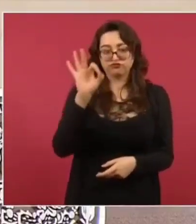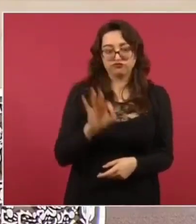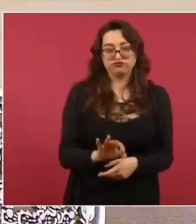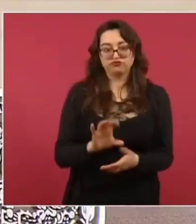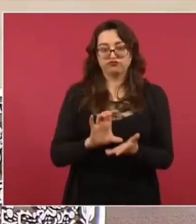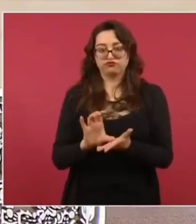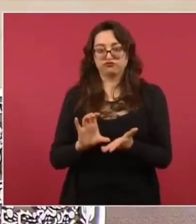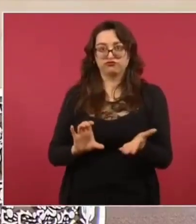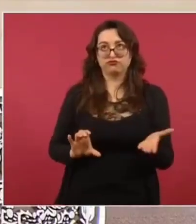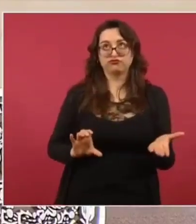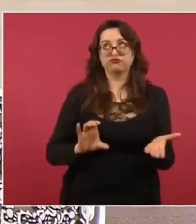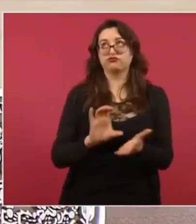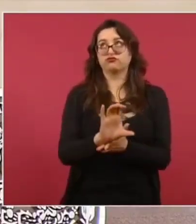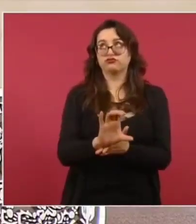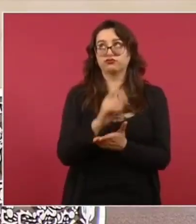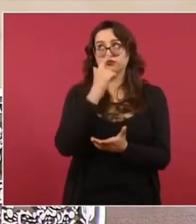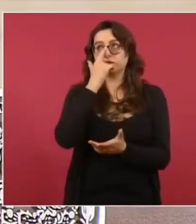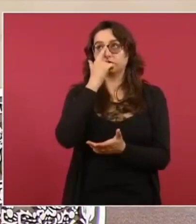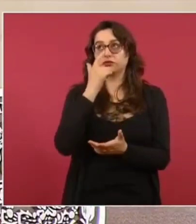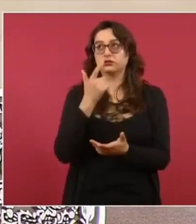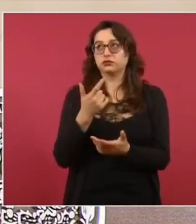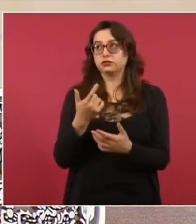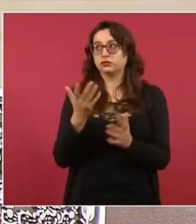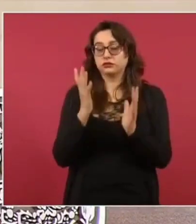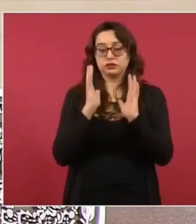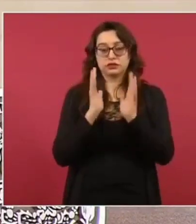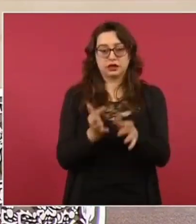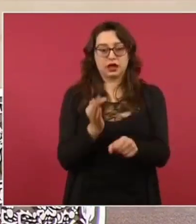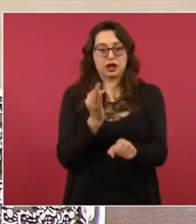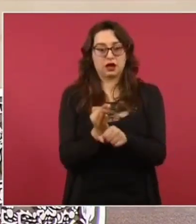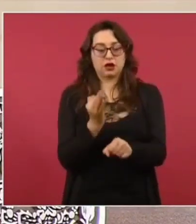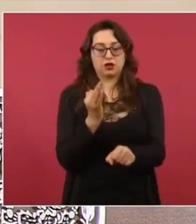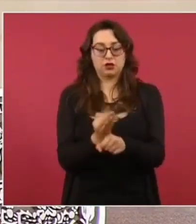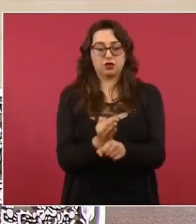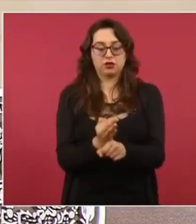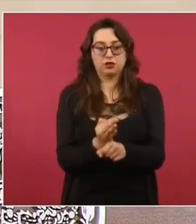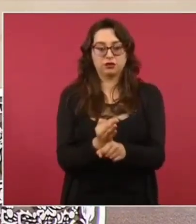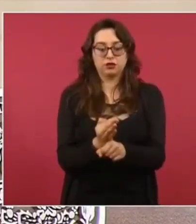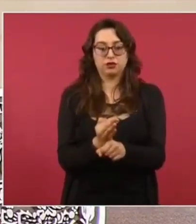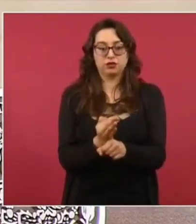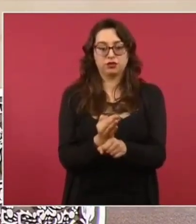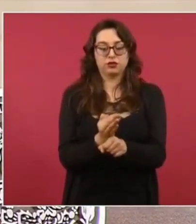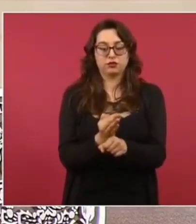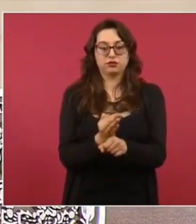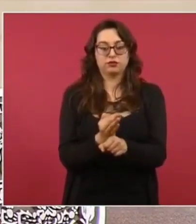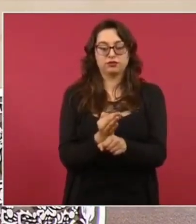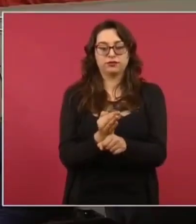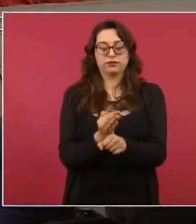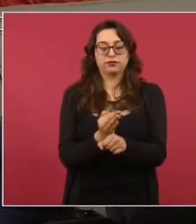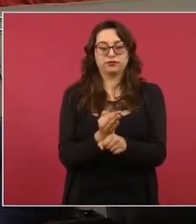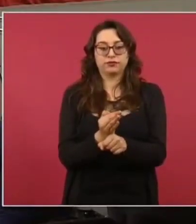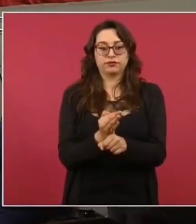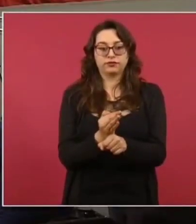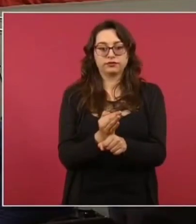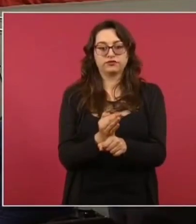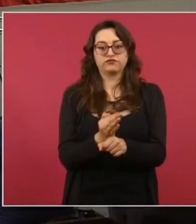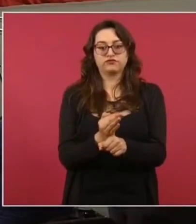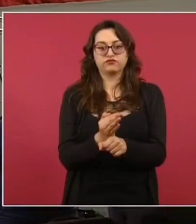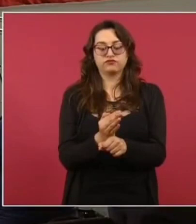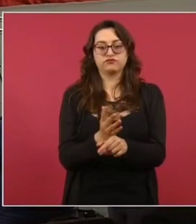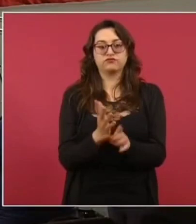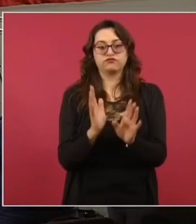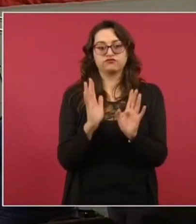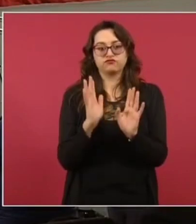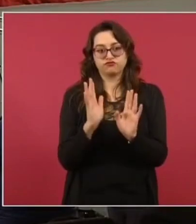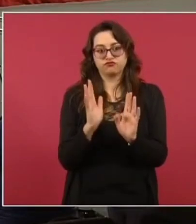el mercado está ya desde estas alturas, aún sin conocer los detalles, está ofreciéndonos